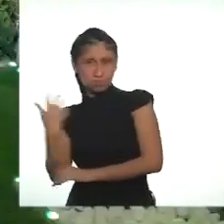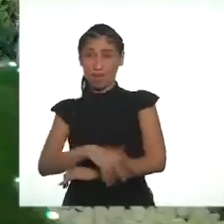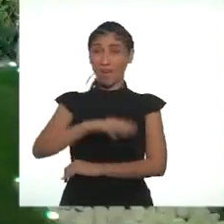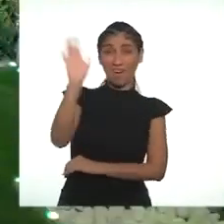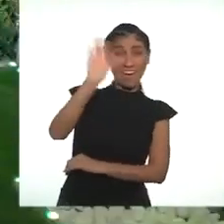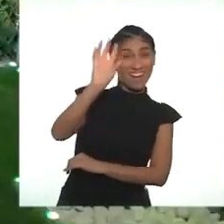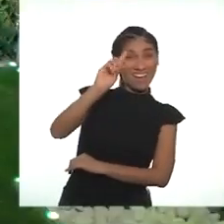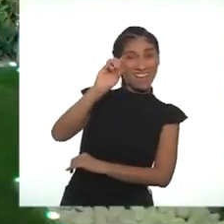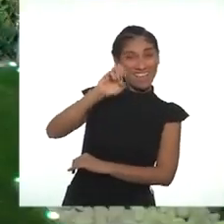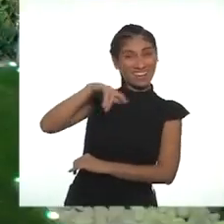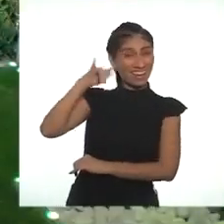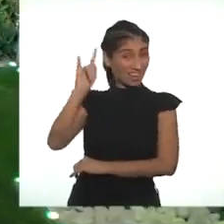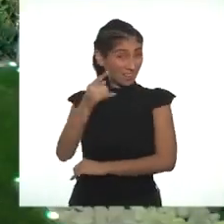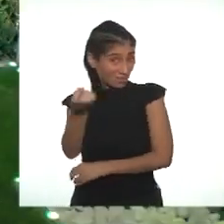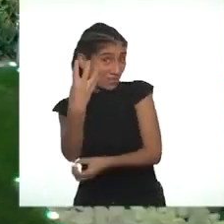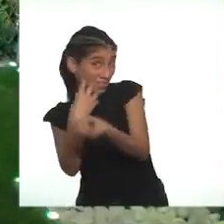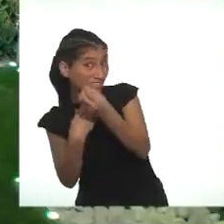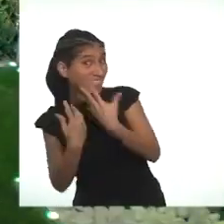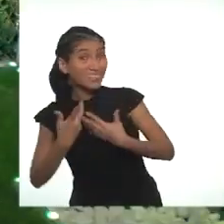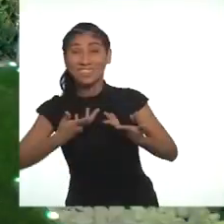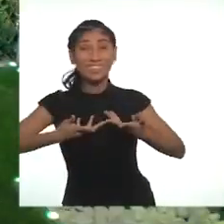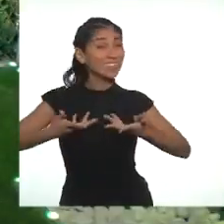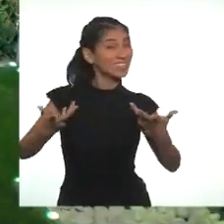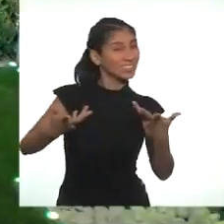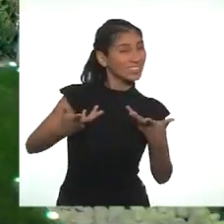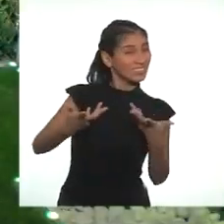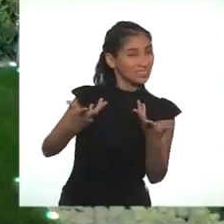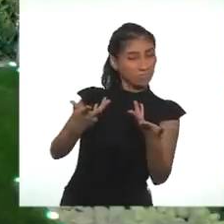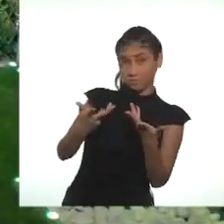Hola, Decau, ¿hay algo que nos quieras decir?